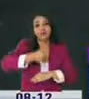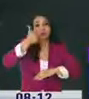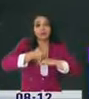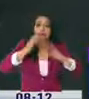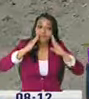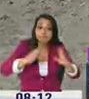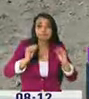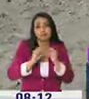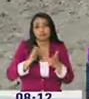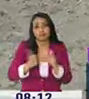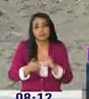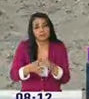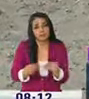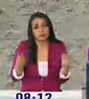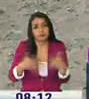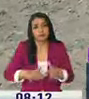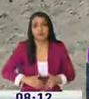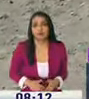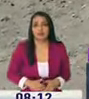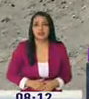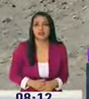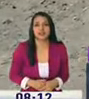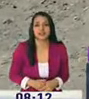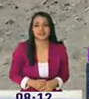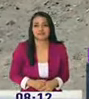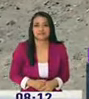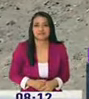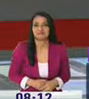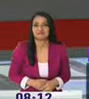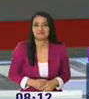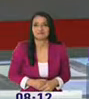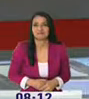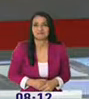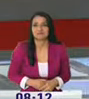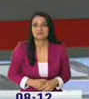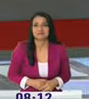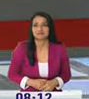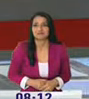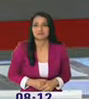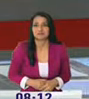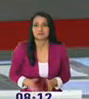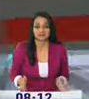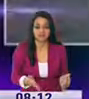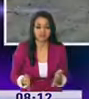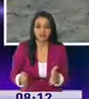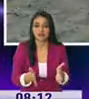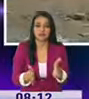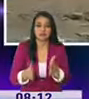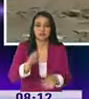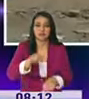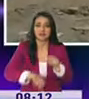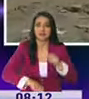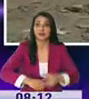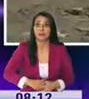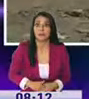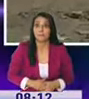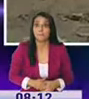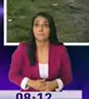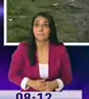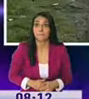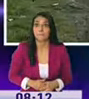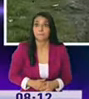evitar mayores inconvenientes, informó Sofía Vintimilla. Esa vía está malita, ¿no? Malita, pero malita, malita. Para